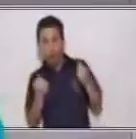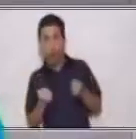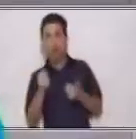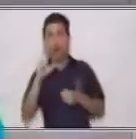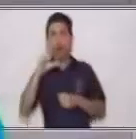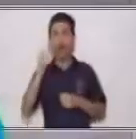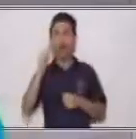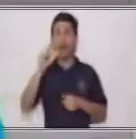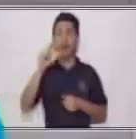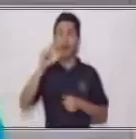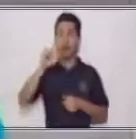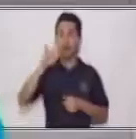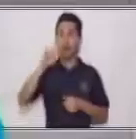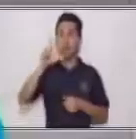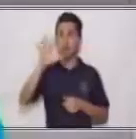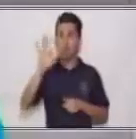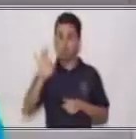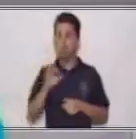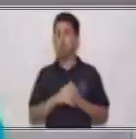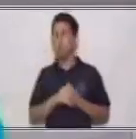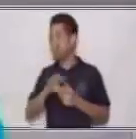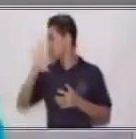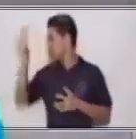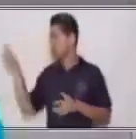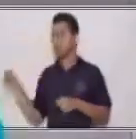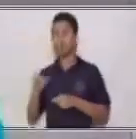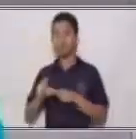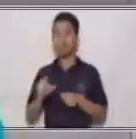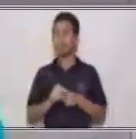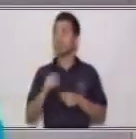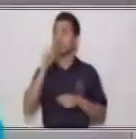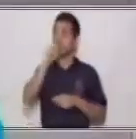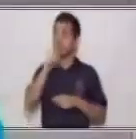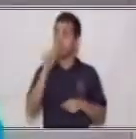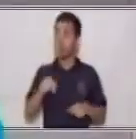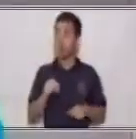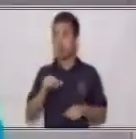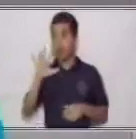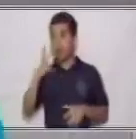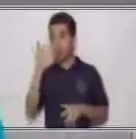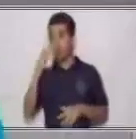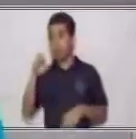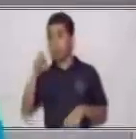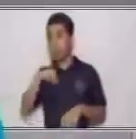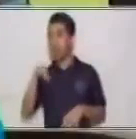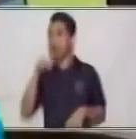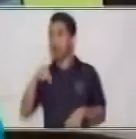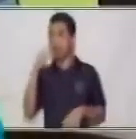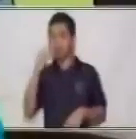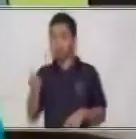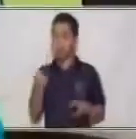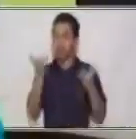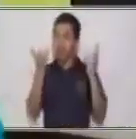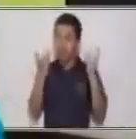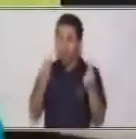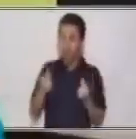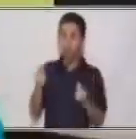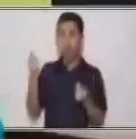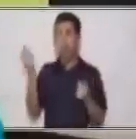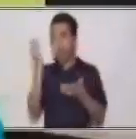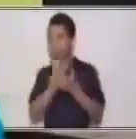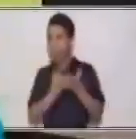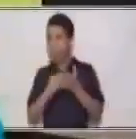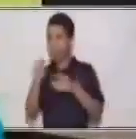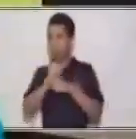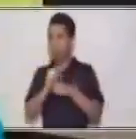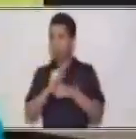vamos a ir, ya como tú eres más grande, eres de 5º grado, vamos a hacer unos cálculos de algunos ejercicios que